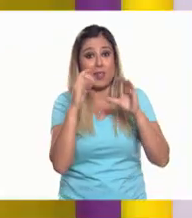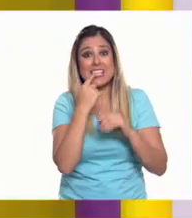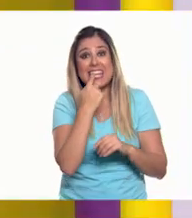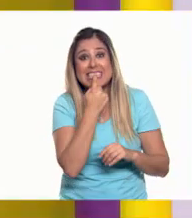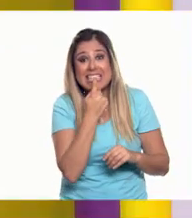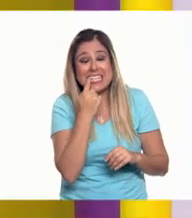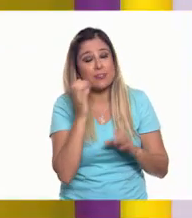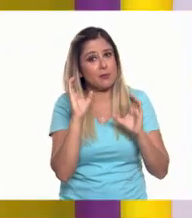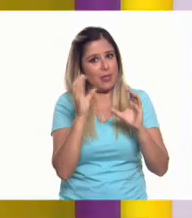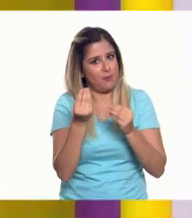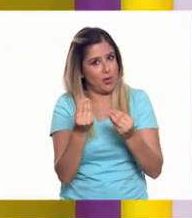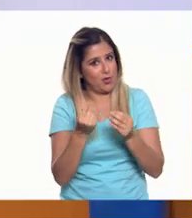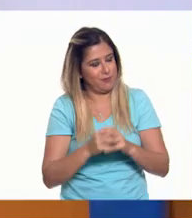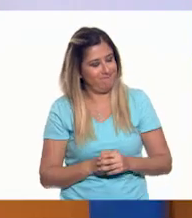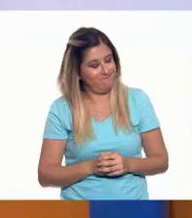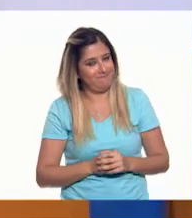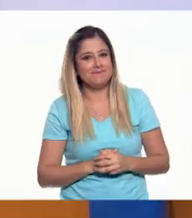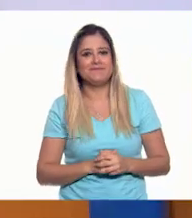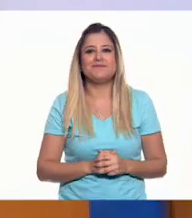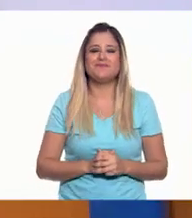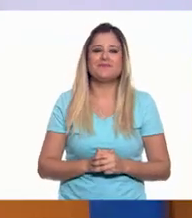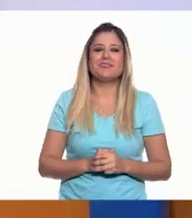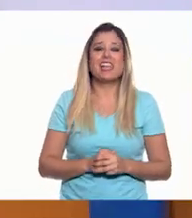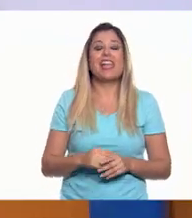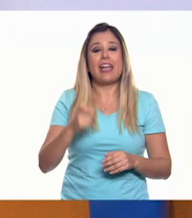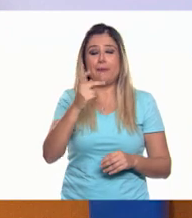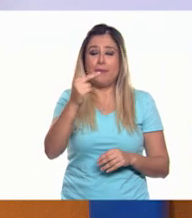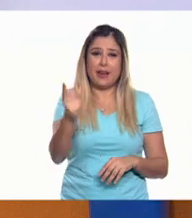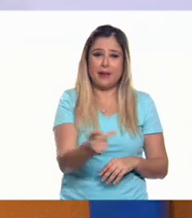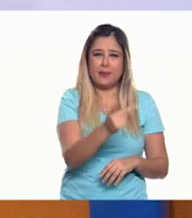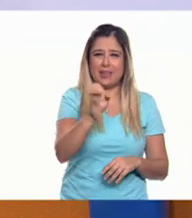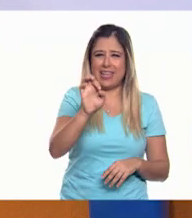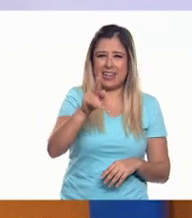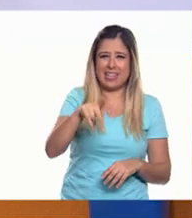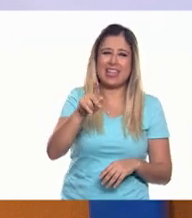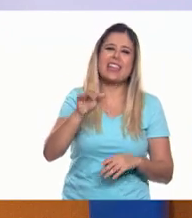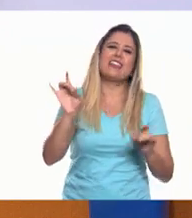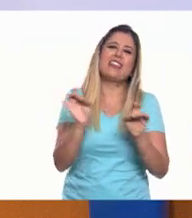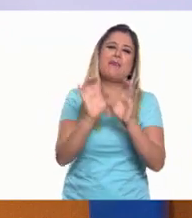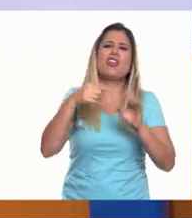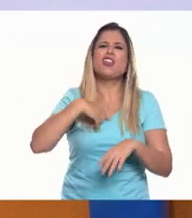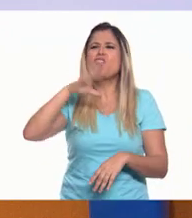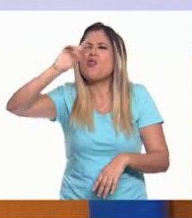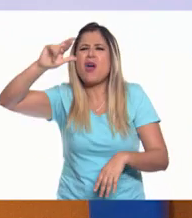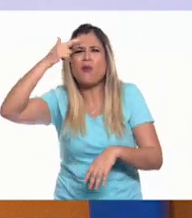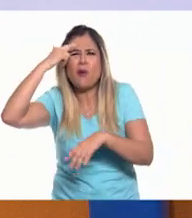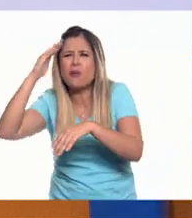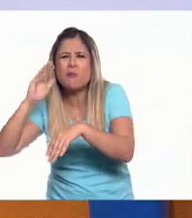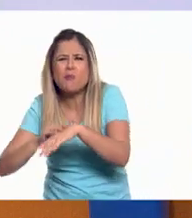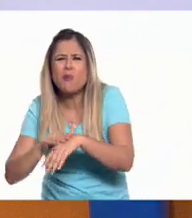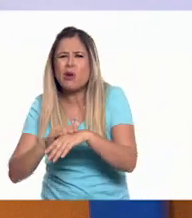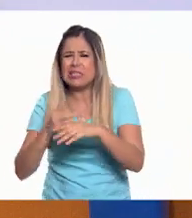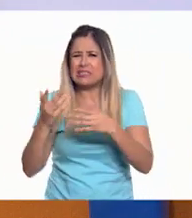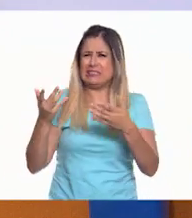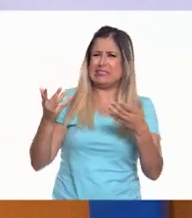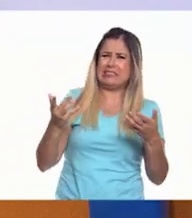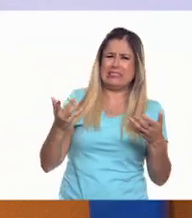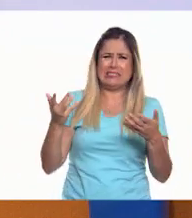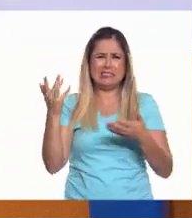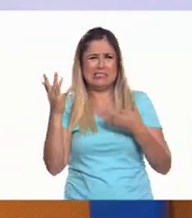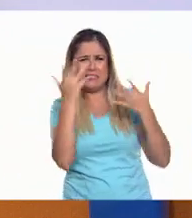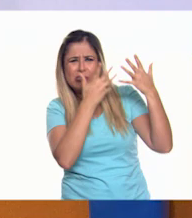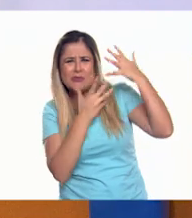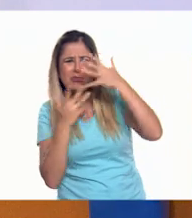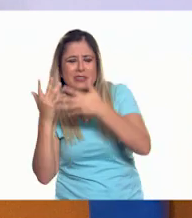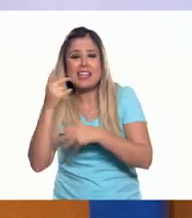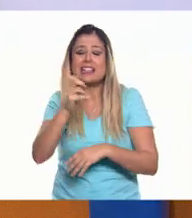Uh-huh. Bien. Esas preguntas, Eric, que de pronto decimos, es que yo no me acuerdo, pero sí estuviste ahí, son aquellas cosas